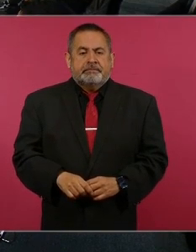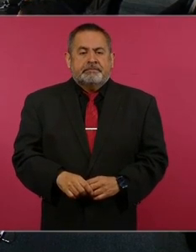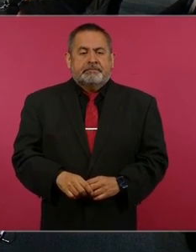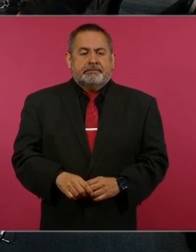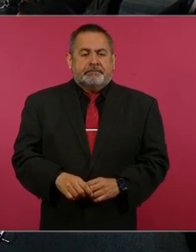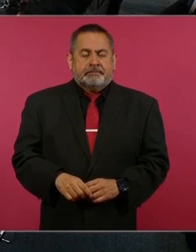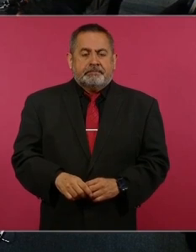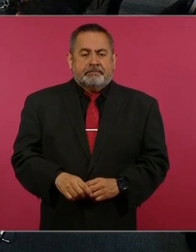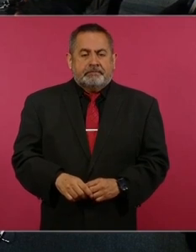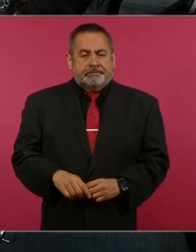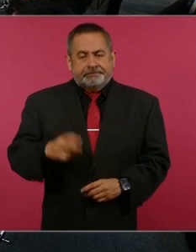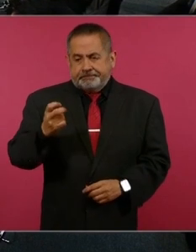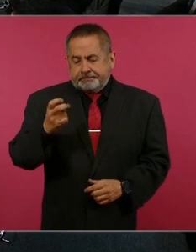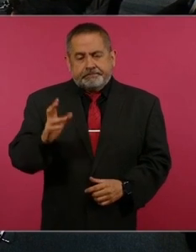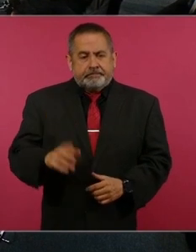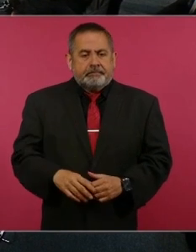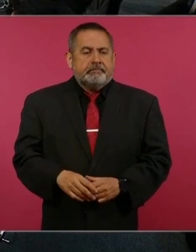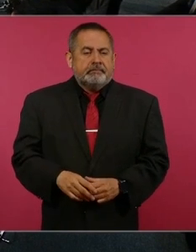Eso